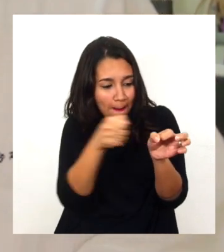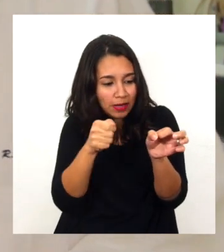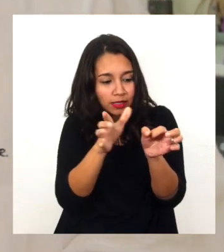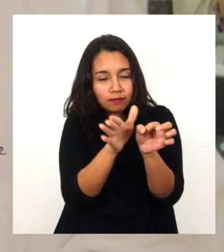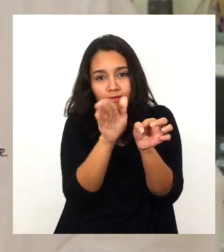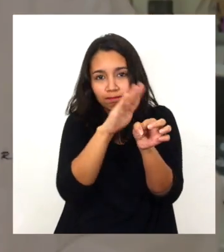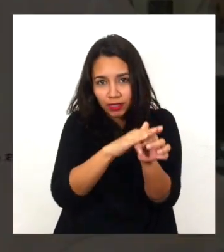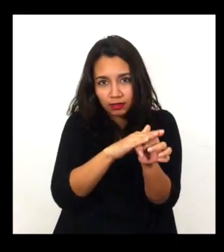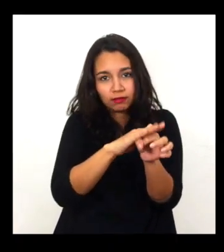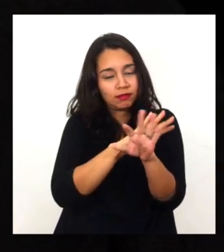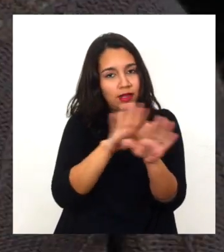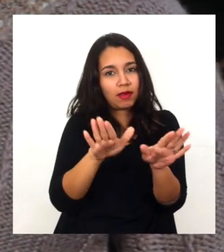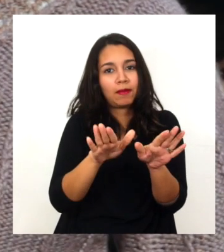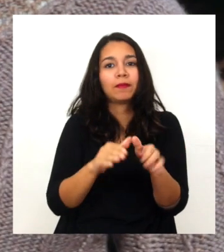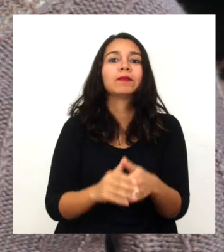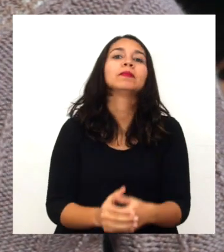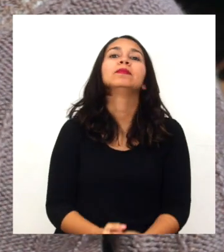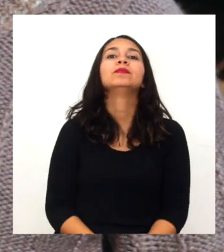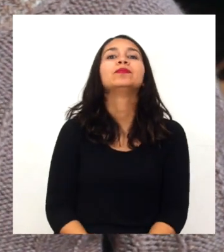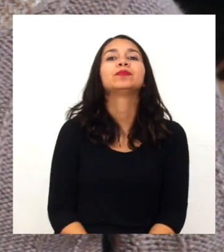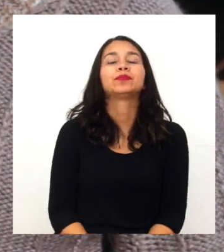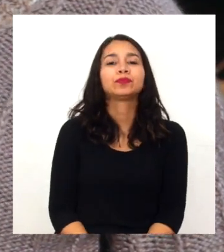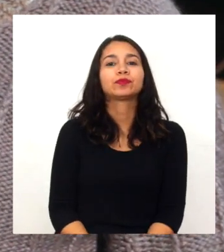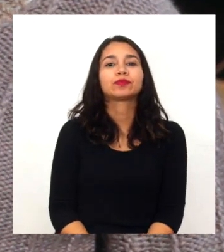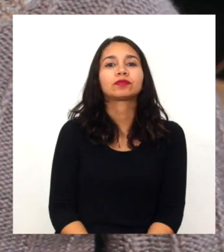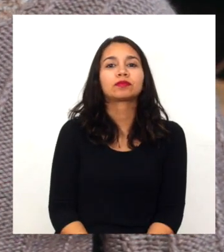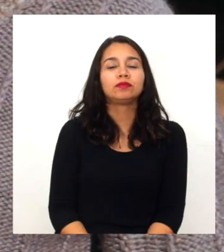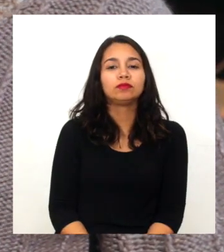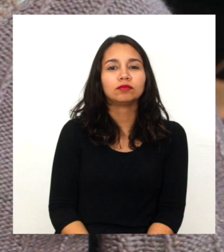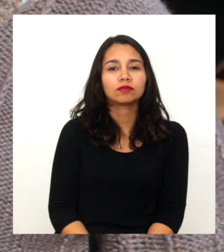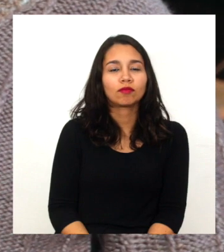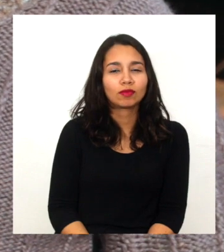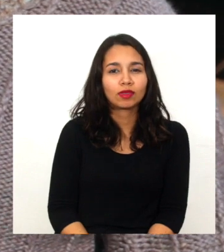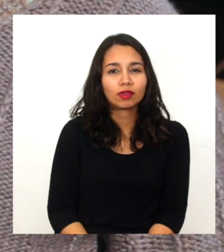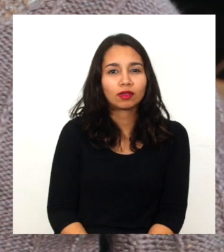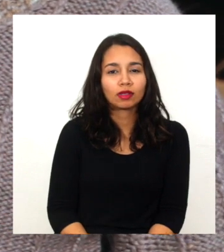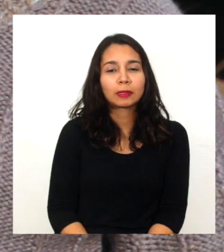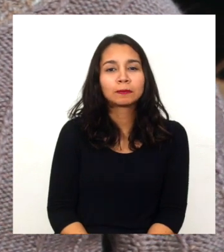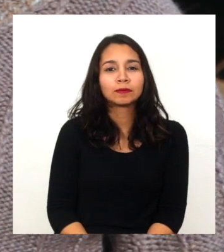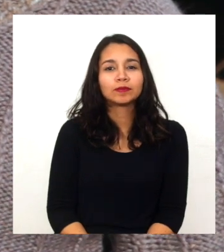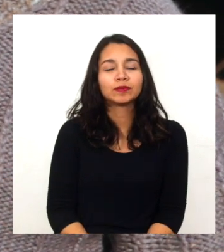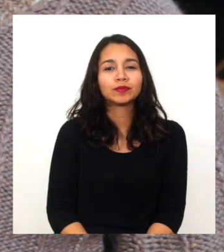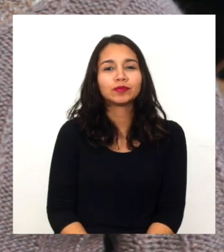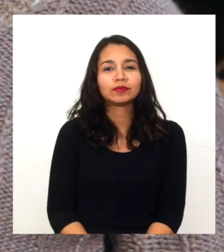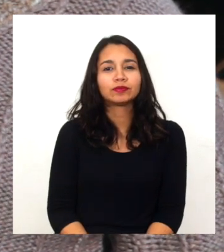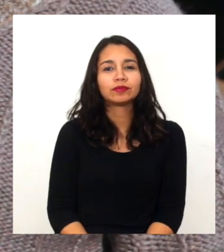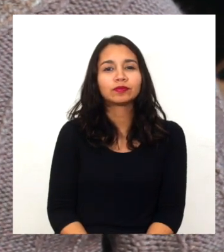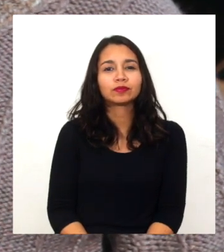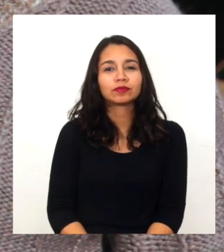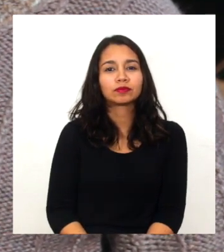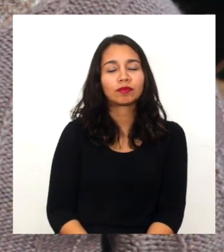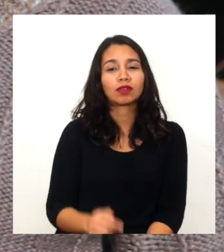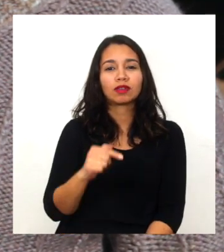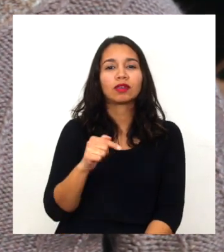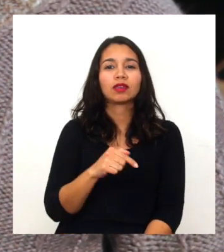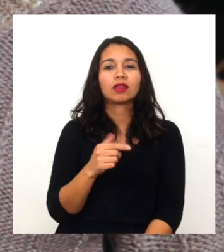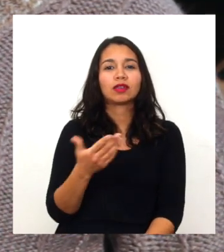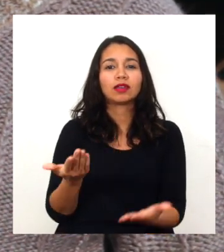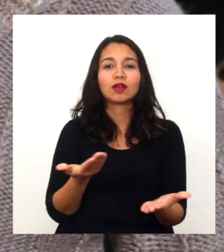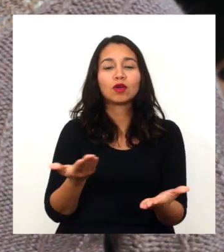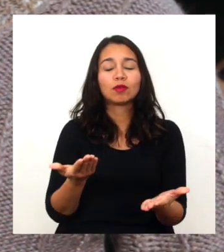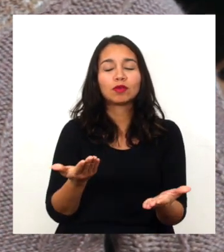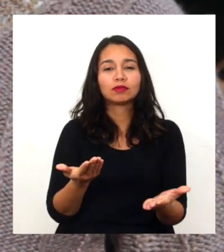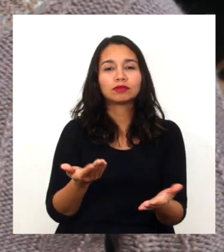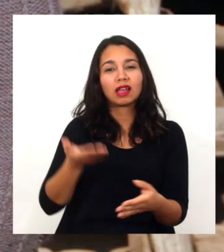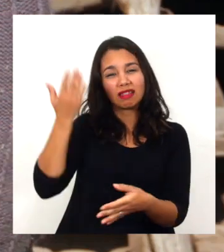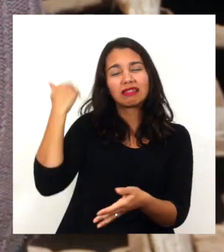nuevos episodios de sangrado. Si decía morir, pensaba cómo estaba. Y menos mal que no fue así, menos mal que se